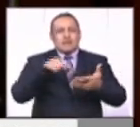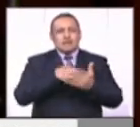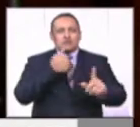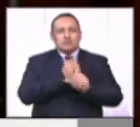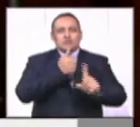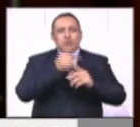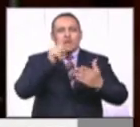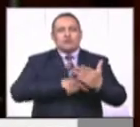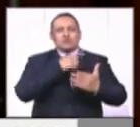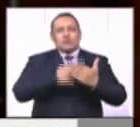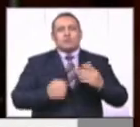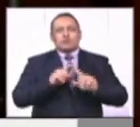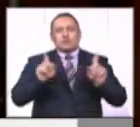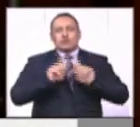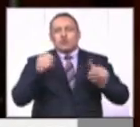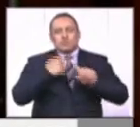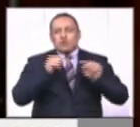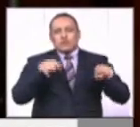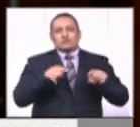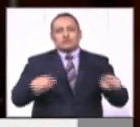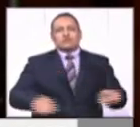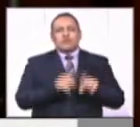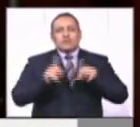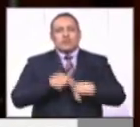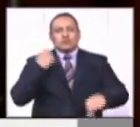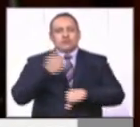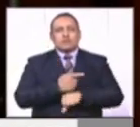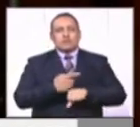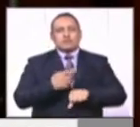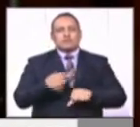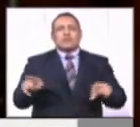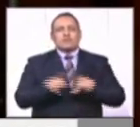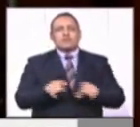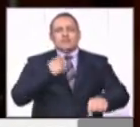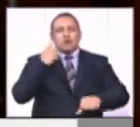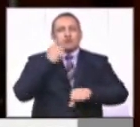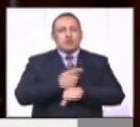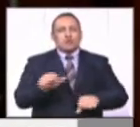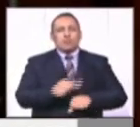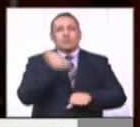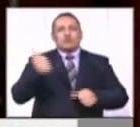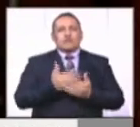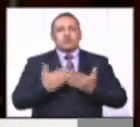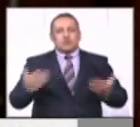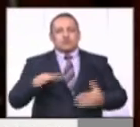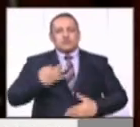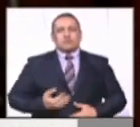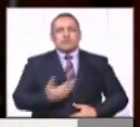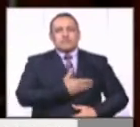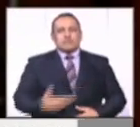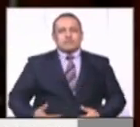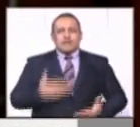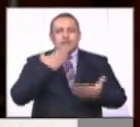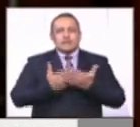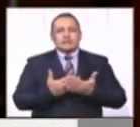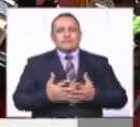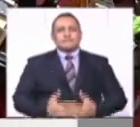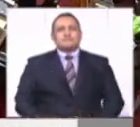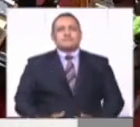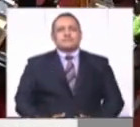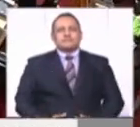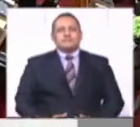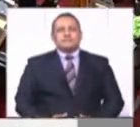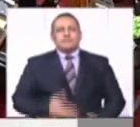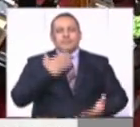vulneraron pero no por esto se le está acusando se le está acusando por otra cosa señor presidente gracias gracias